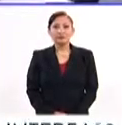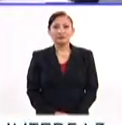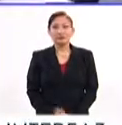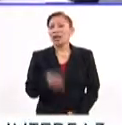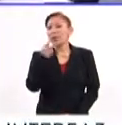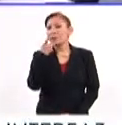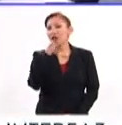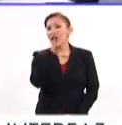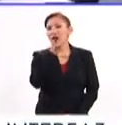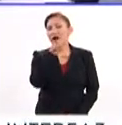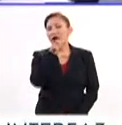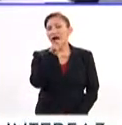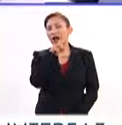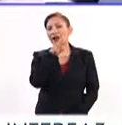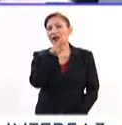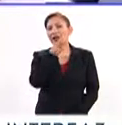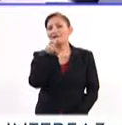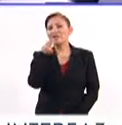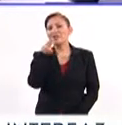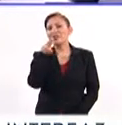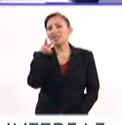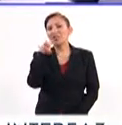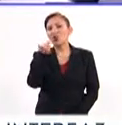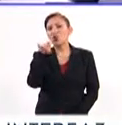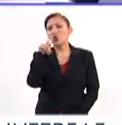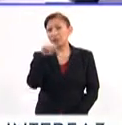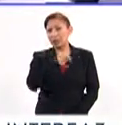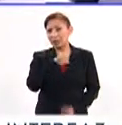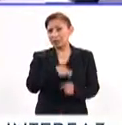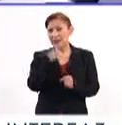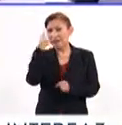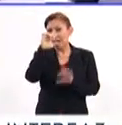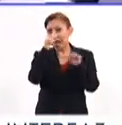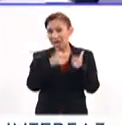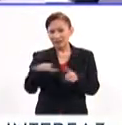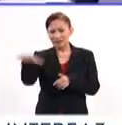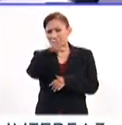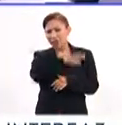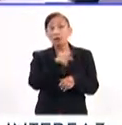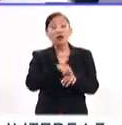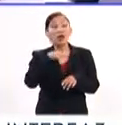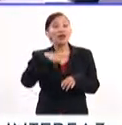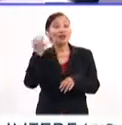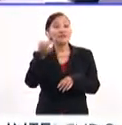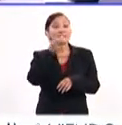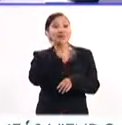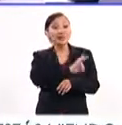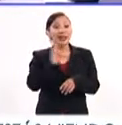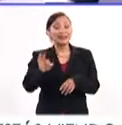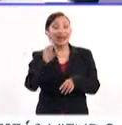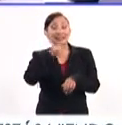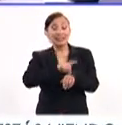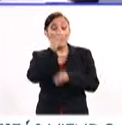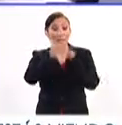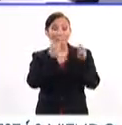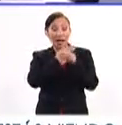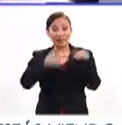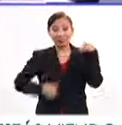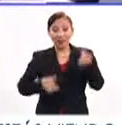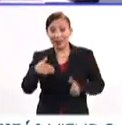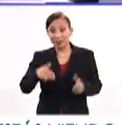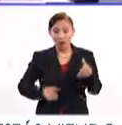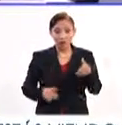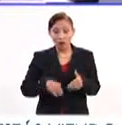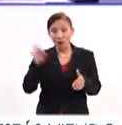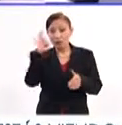Y bueno, hablando de Javier Villaurrutia, hoy es un día muy especial para las artes en general porque estamos celebrando el Día Mundial del Teatro, una fecha